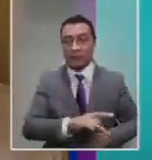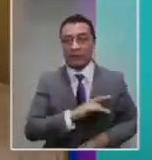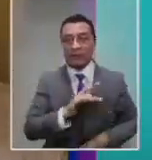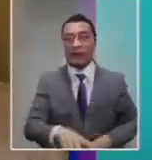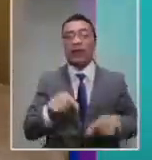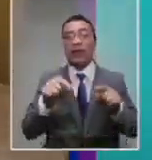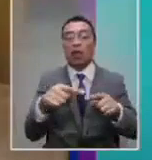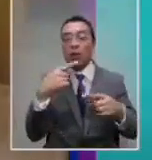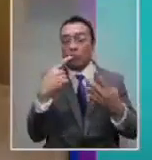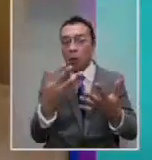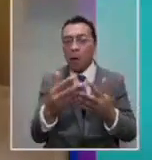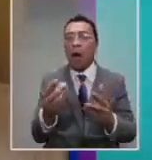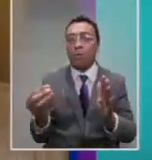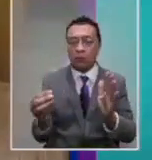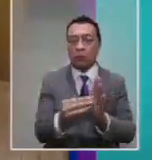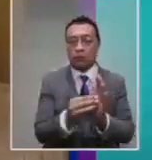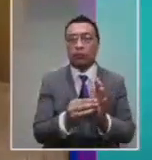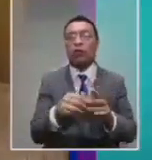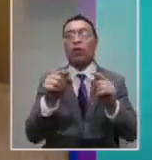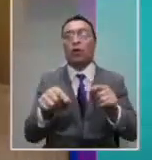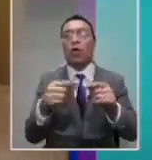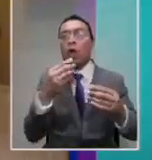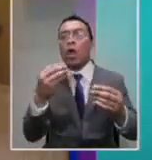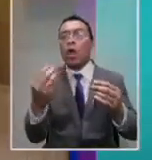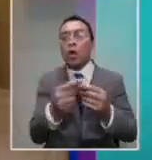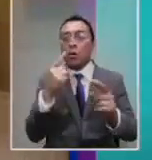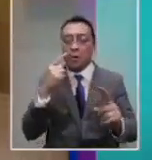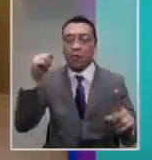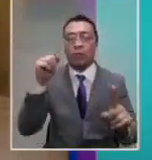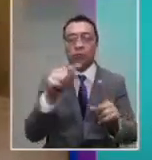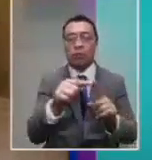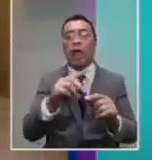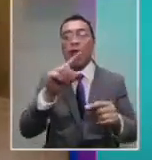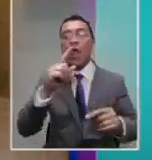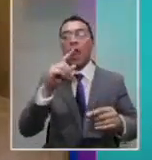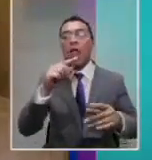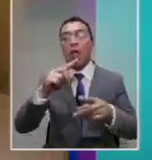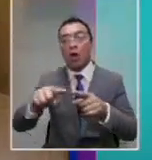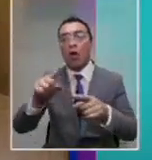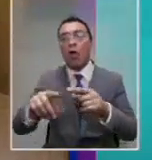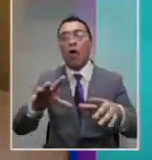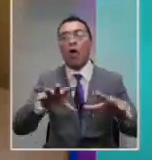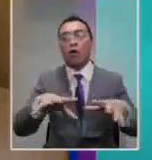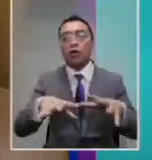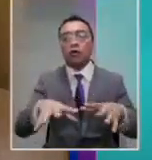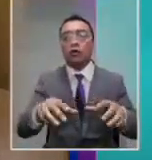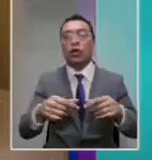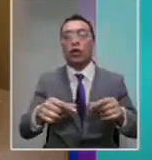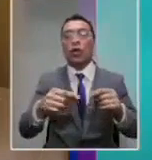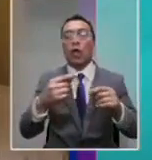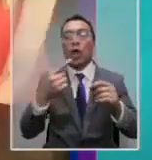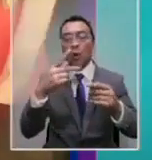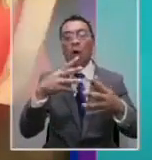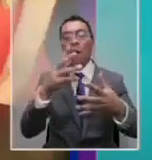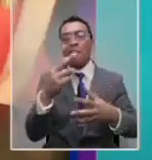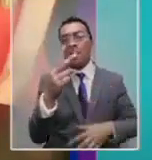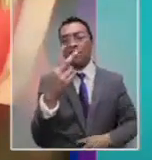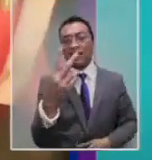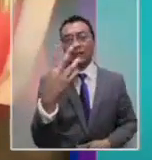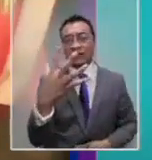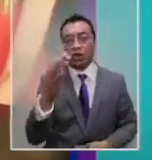Chile a partir de los datos de las distintas encuestas, esa es una que tiene bastante información, es muy compleja, porque así como